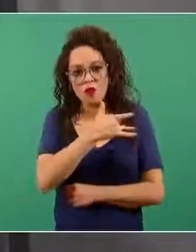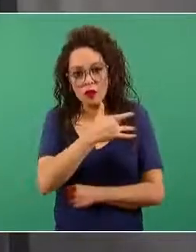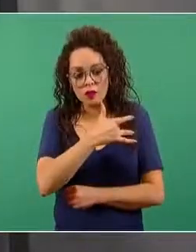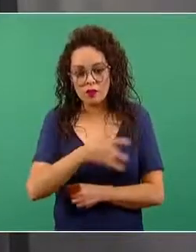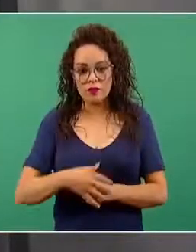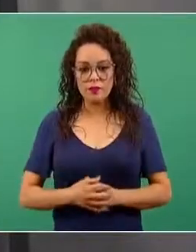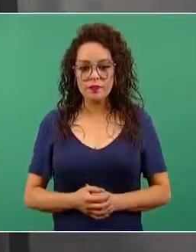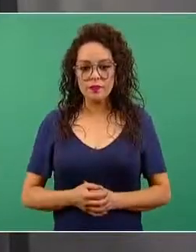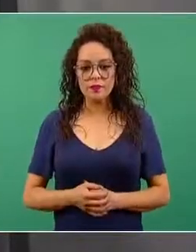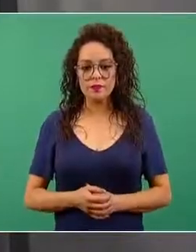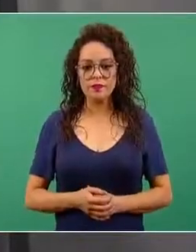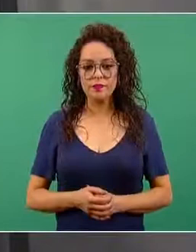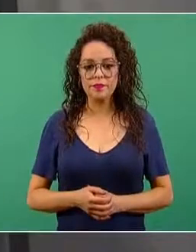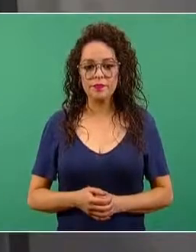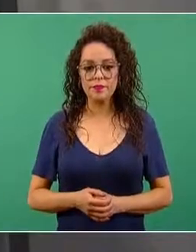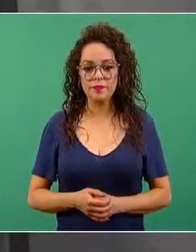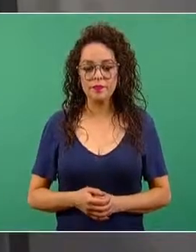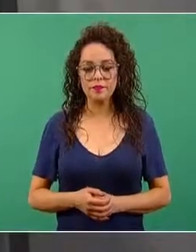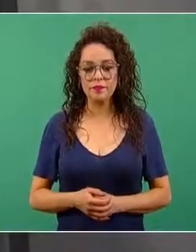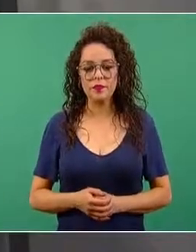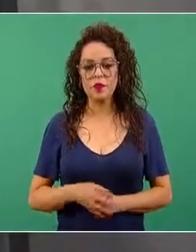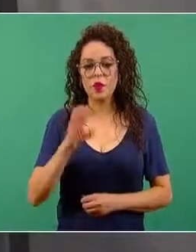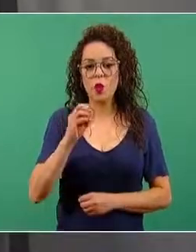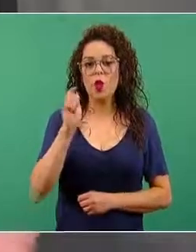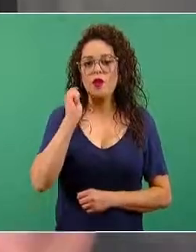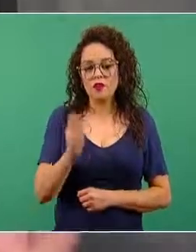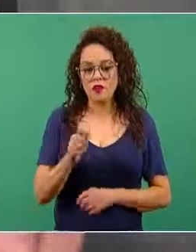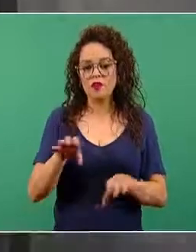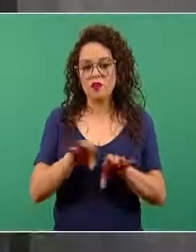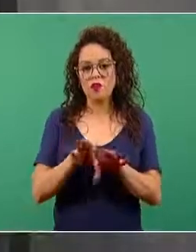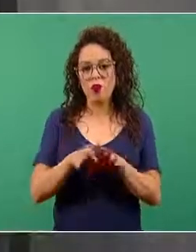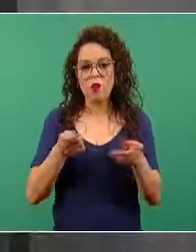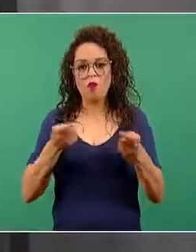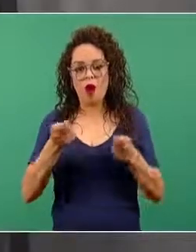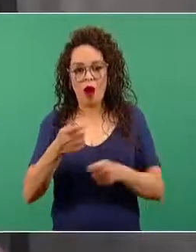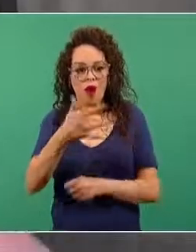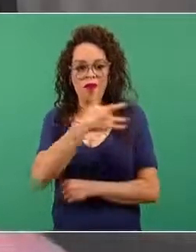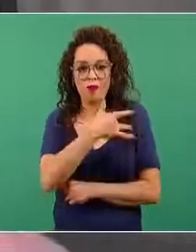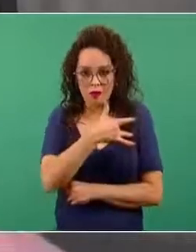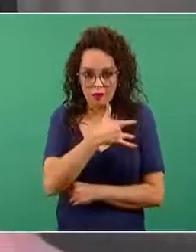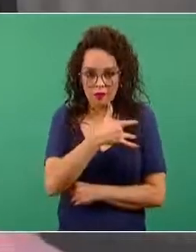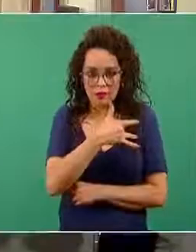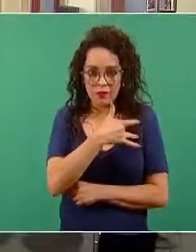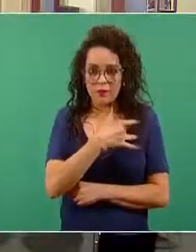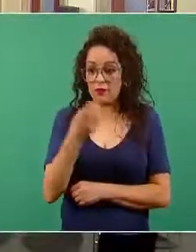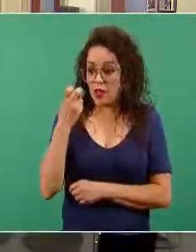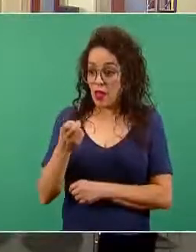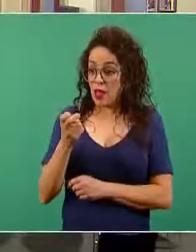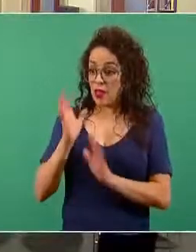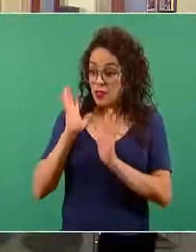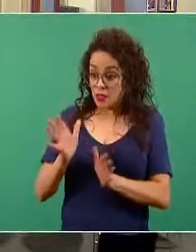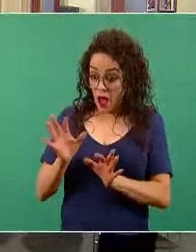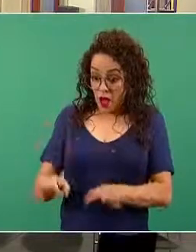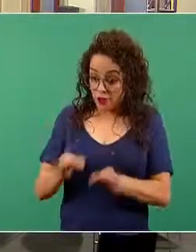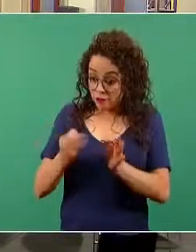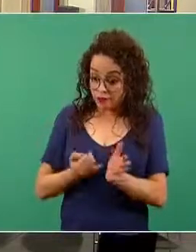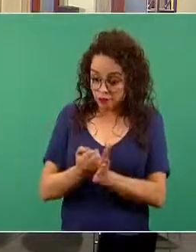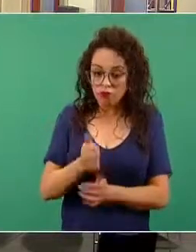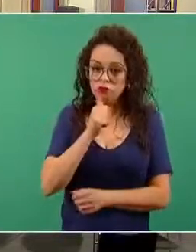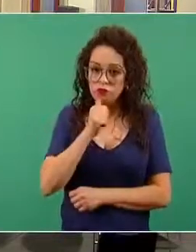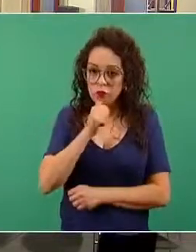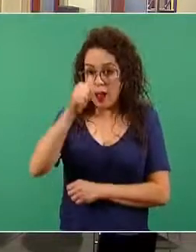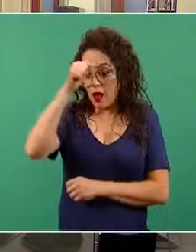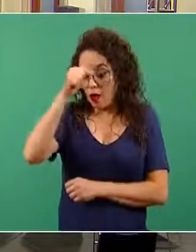funcionalidad de electroconducción cardíaca. Es un hallazgo por el momento, no es un dictamen, y se continuará